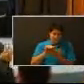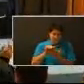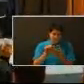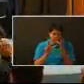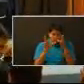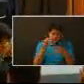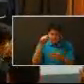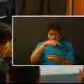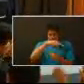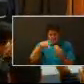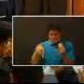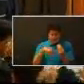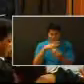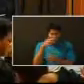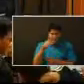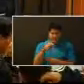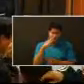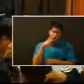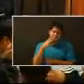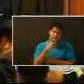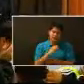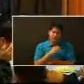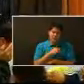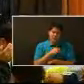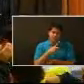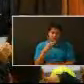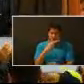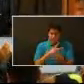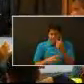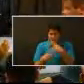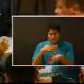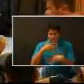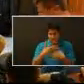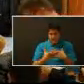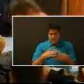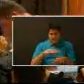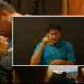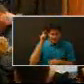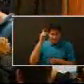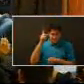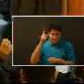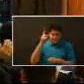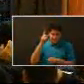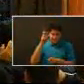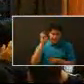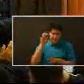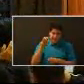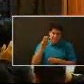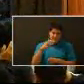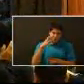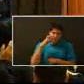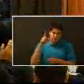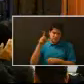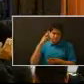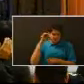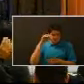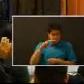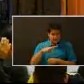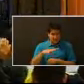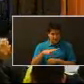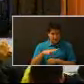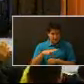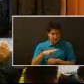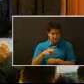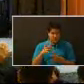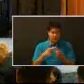familias, Señor, a estos hermanos, los cuales vienen delante de ti, necesitados, Padre bendito,